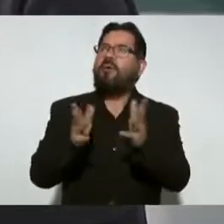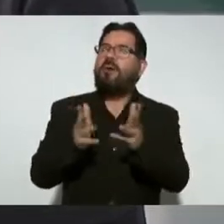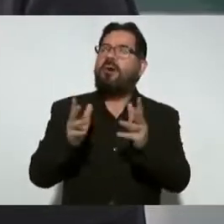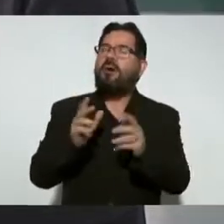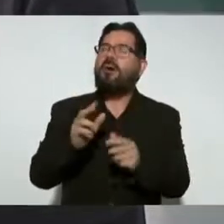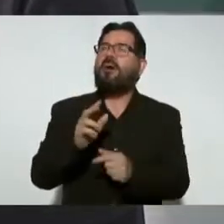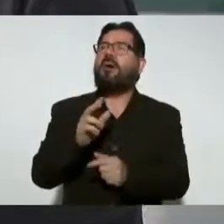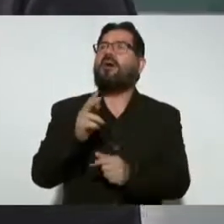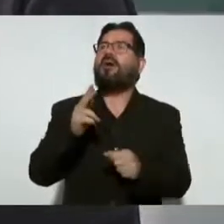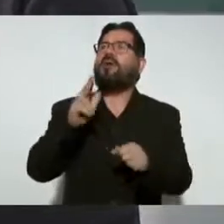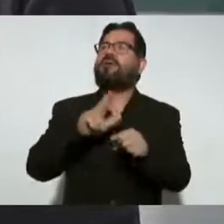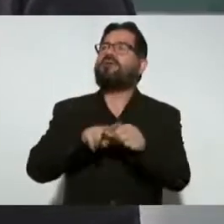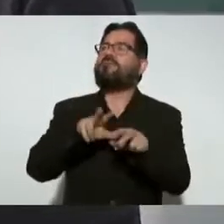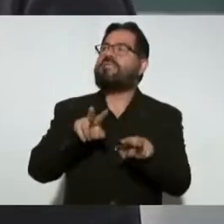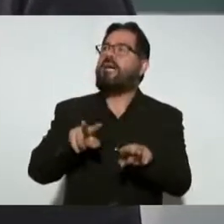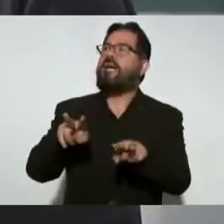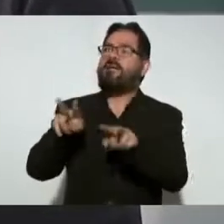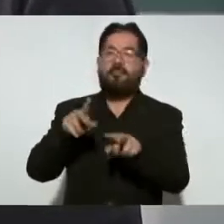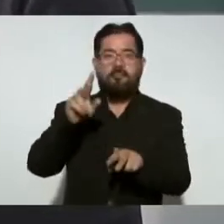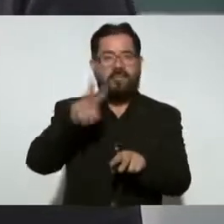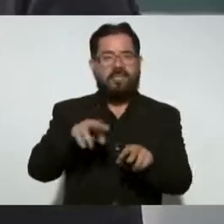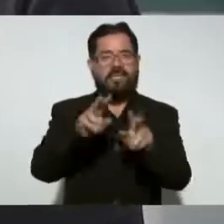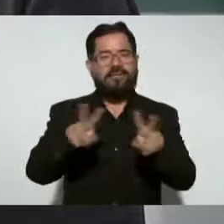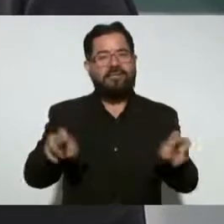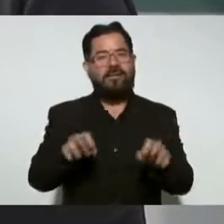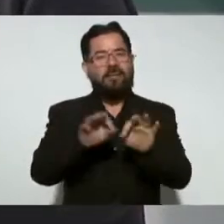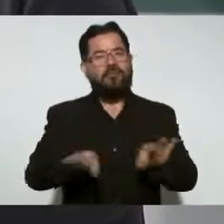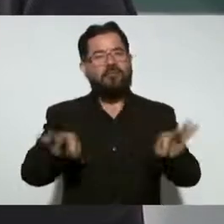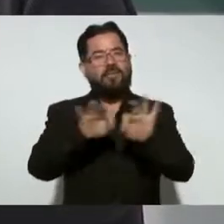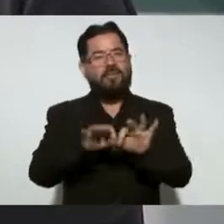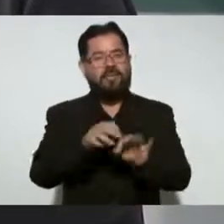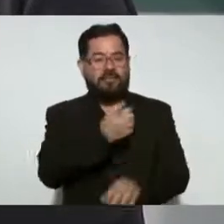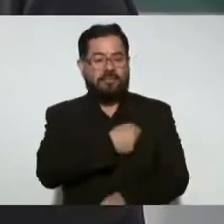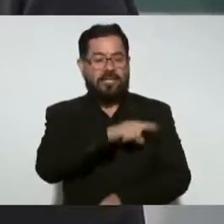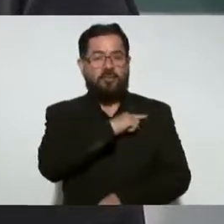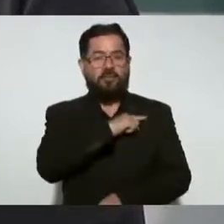hospital clave en la salud de los sonorenses.